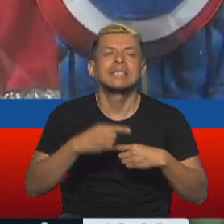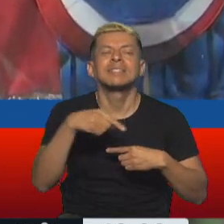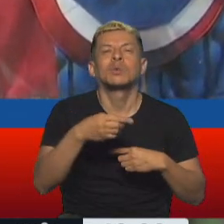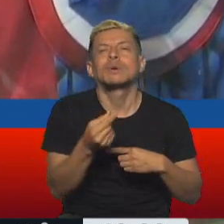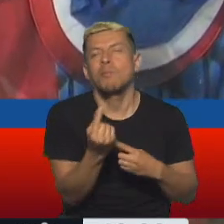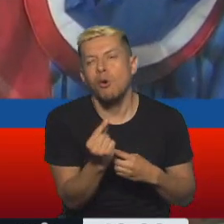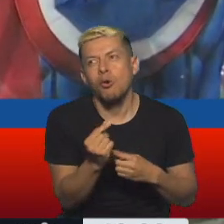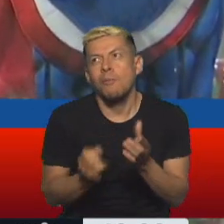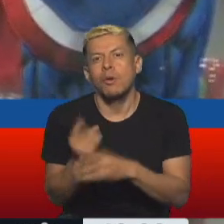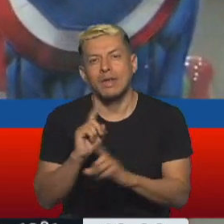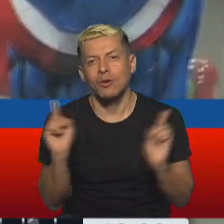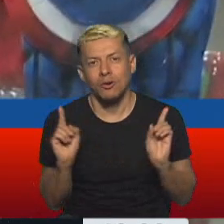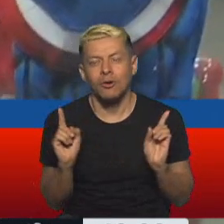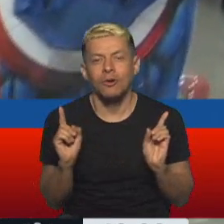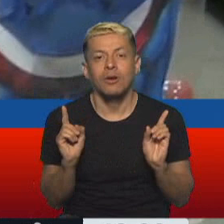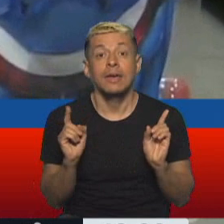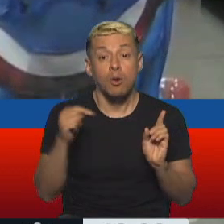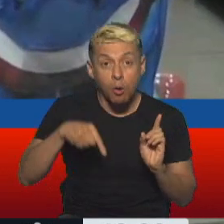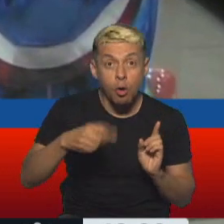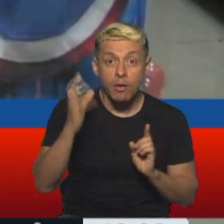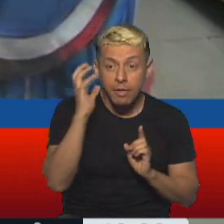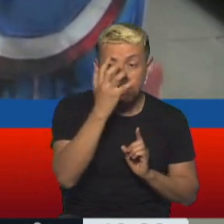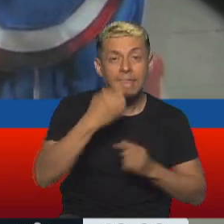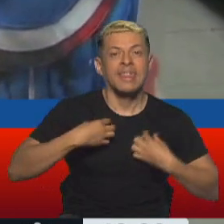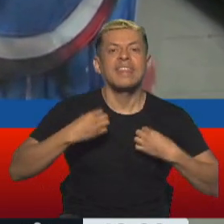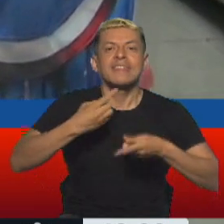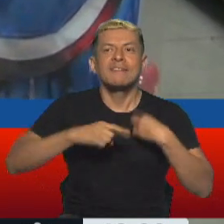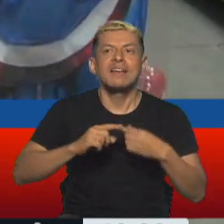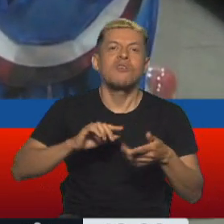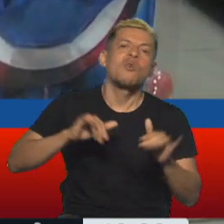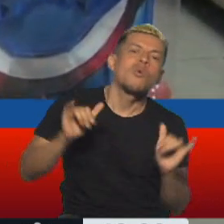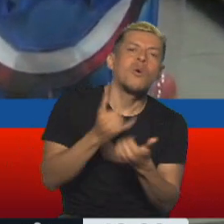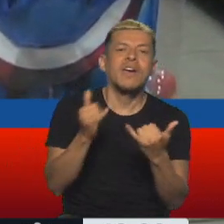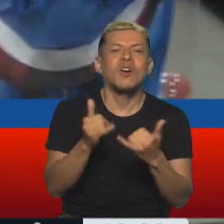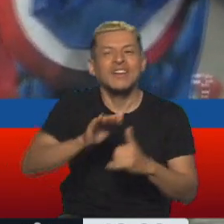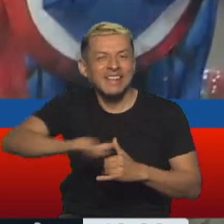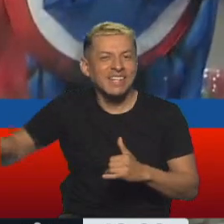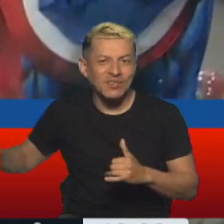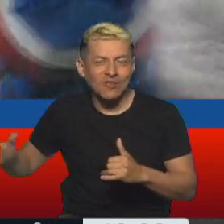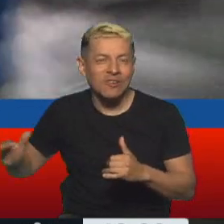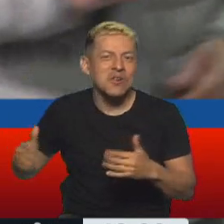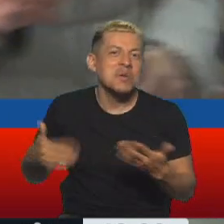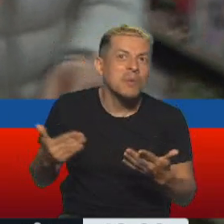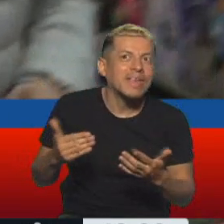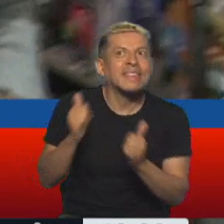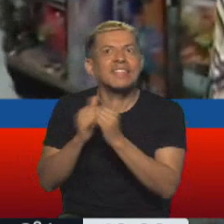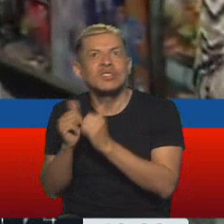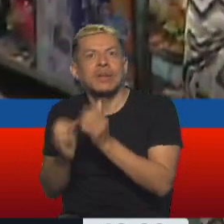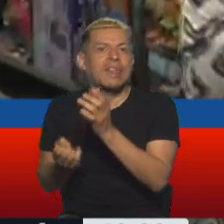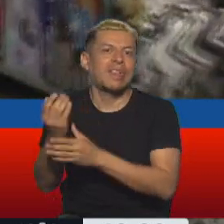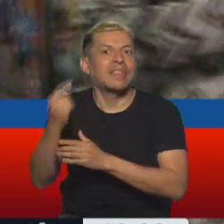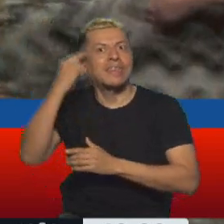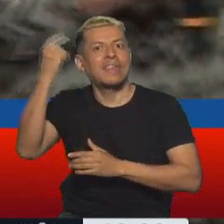tan a la moda. Hoy el disfraz es una manera de jugar entre los niños porque pueden generar historias. La masa